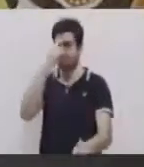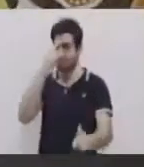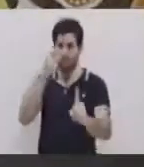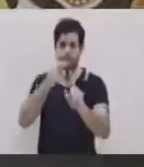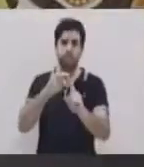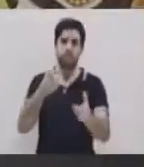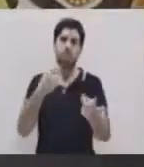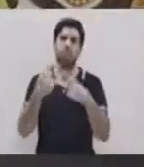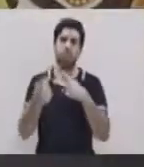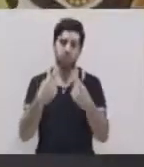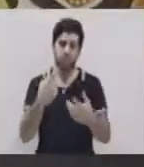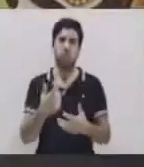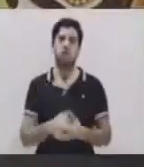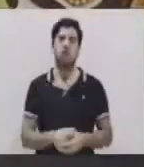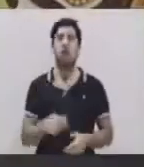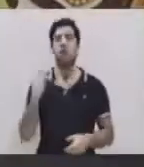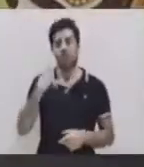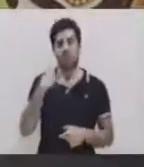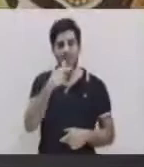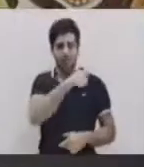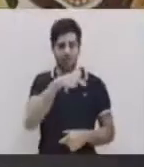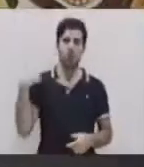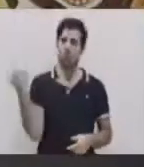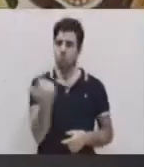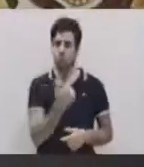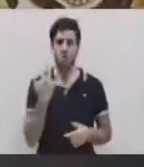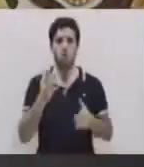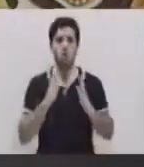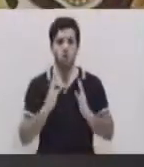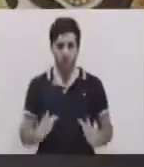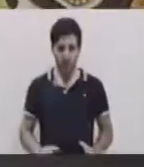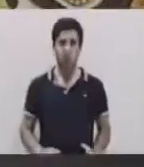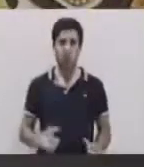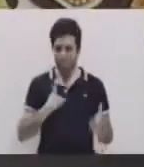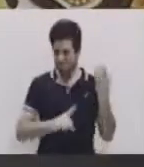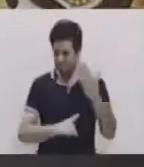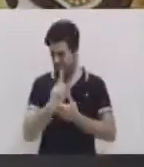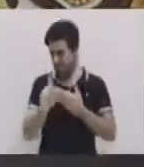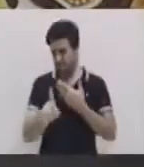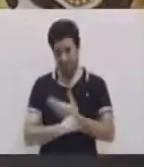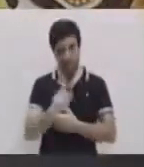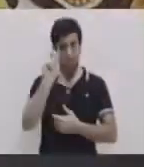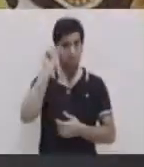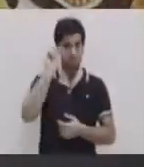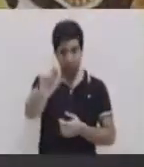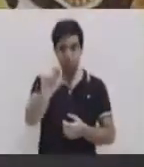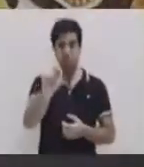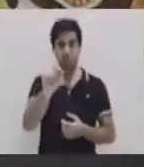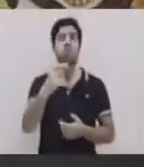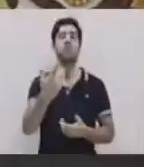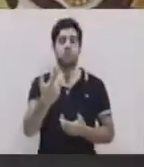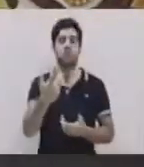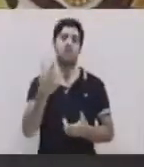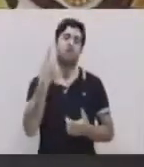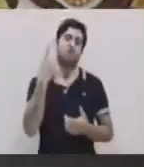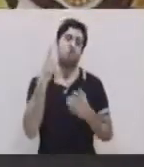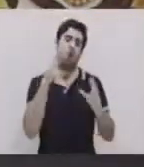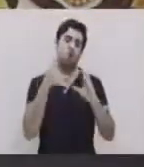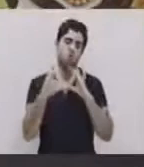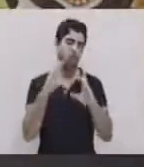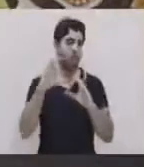problemas más grandes de la humanidad en general es la falta de comunicación, o realmente que suponemos que